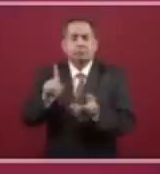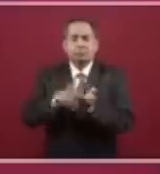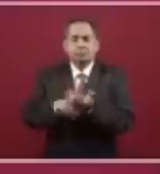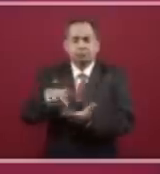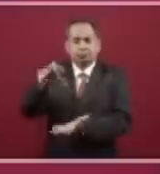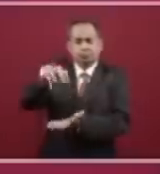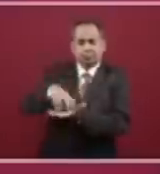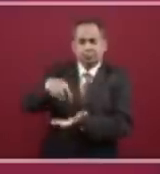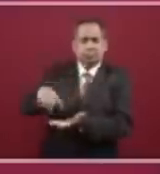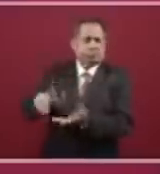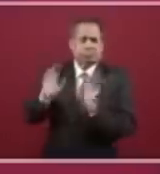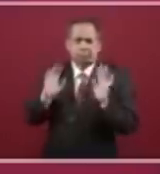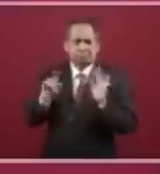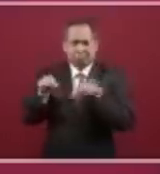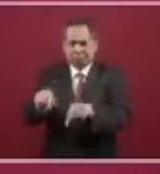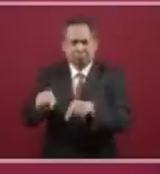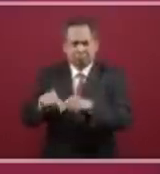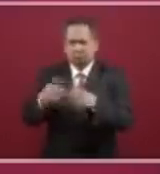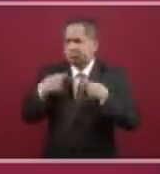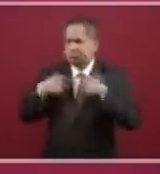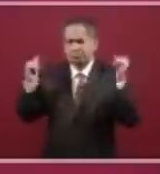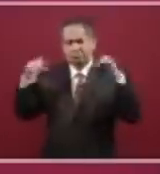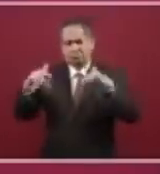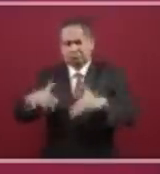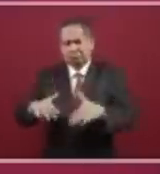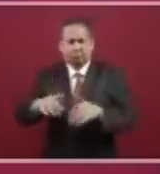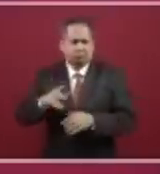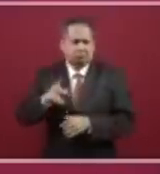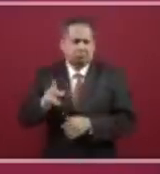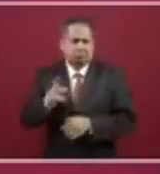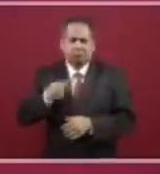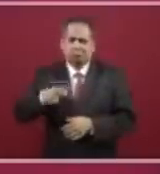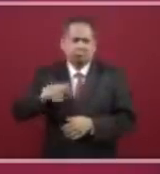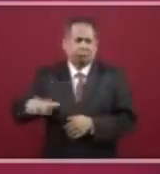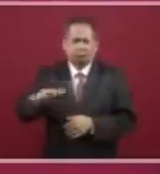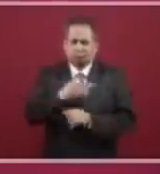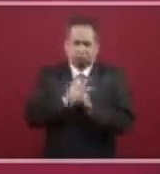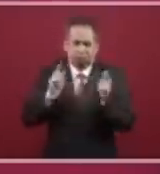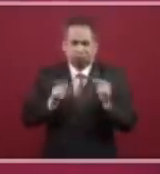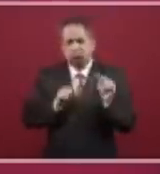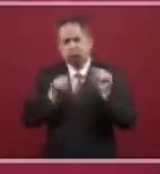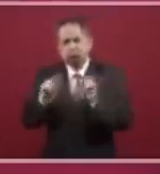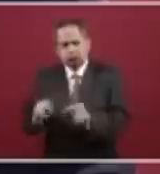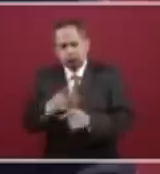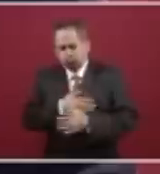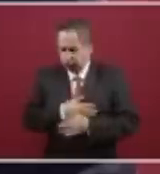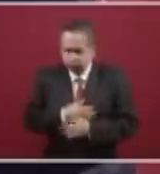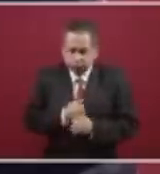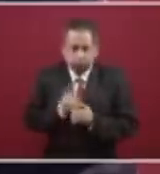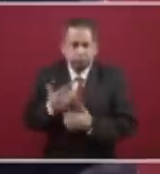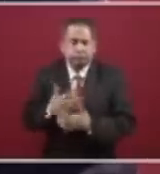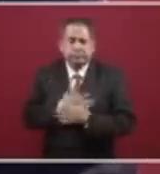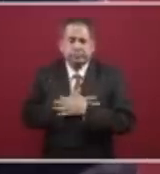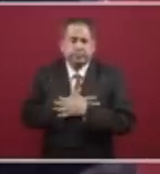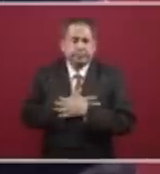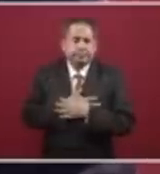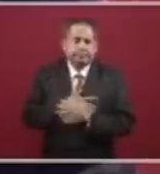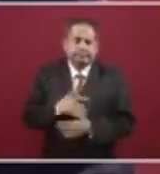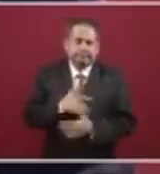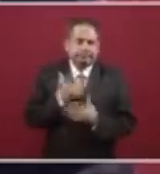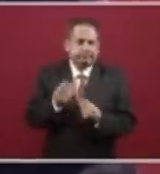con todo el pueblo y desde luego que vamos a expresar nuestro más sentido pésame